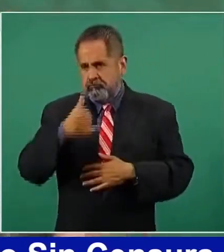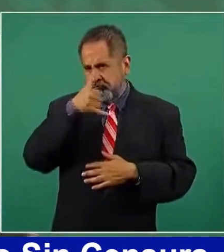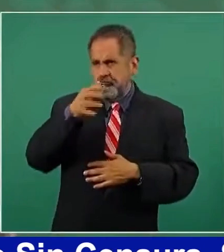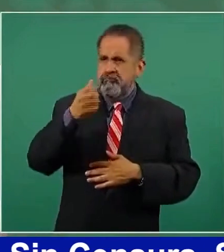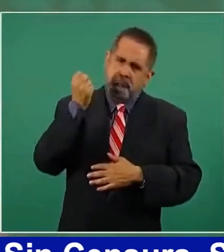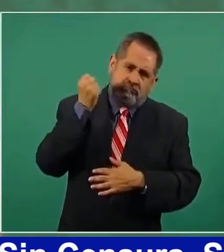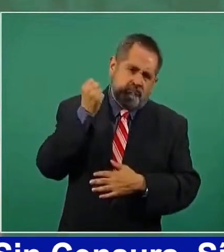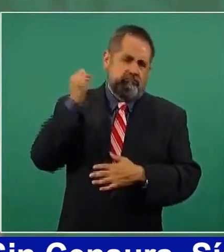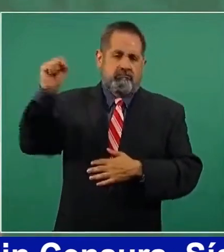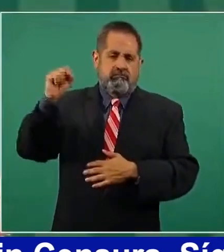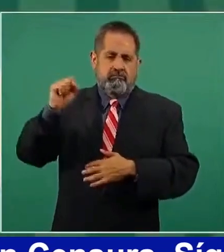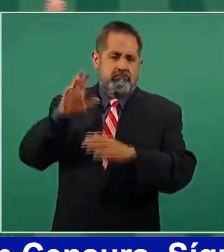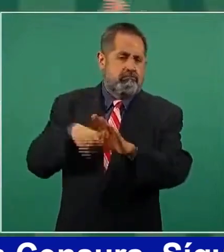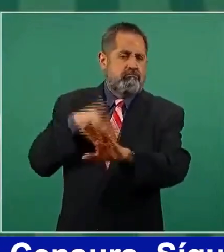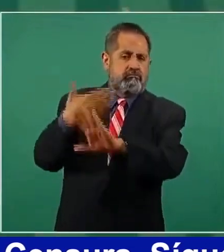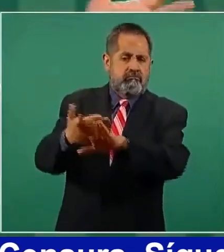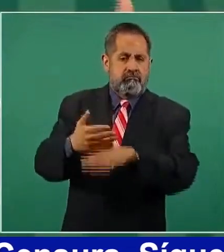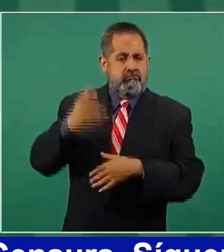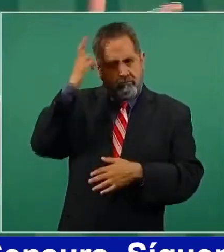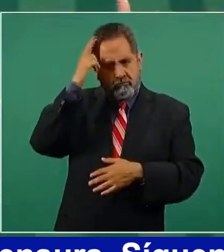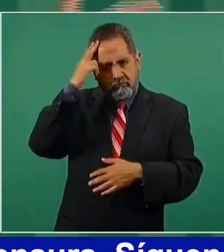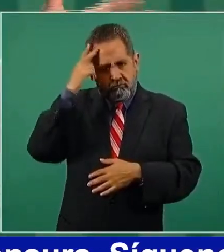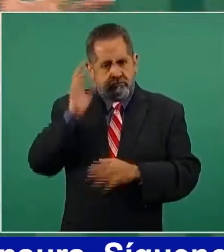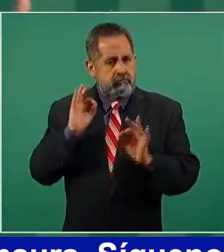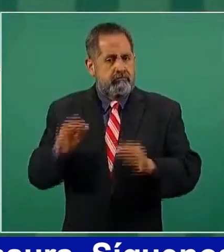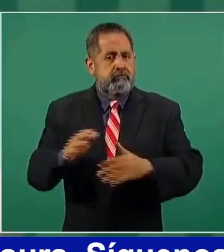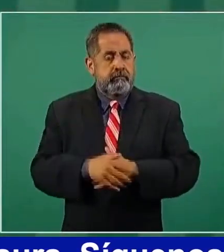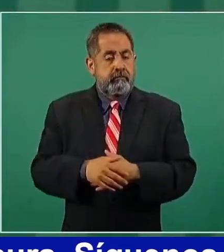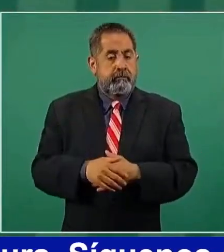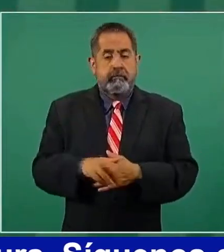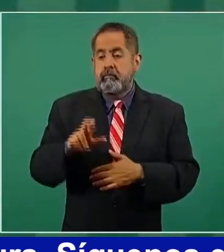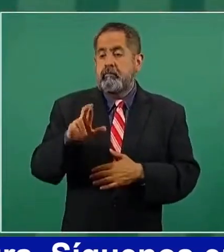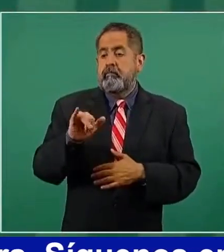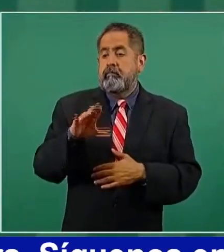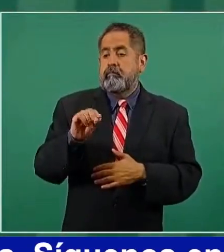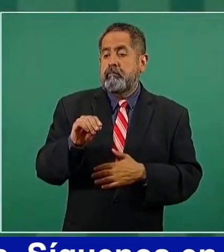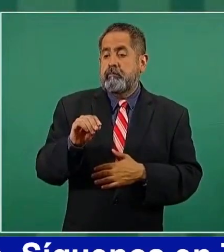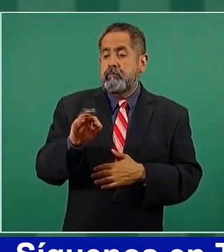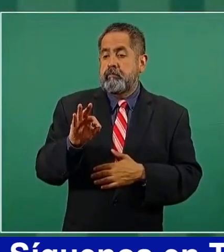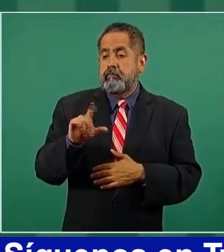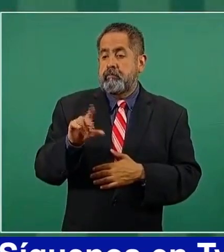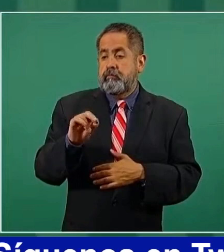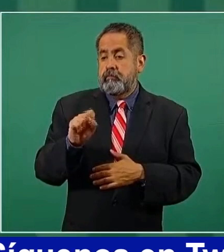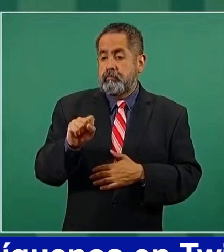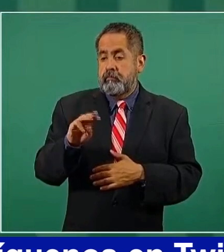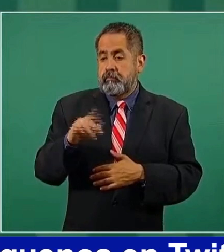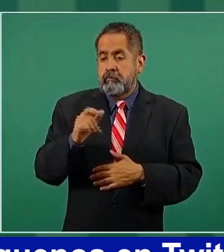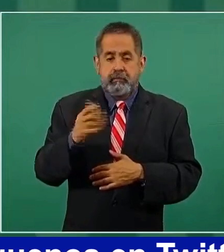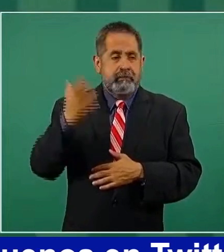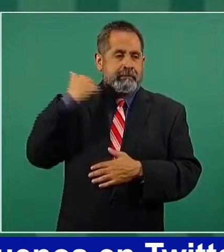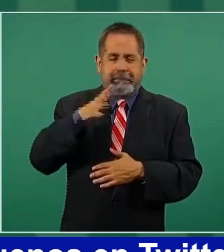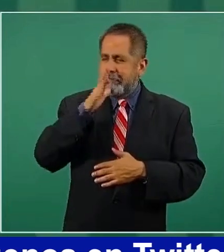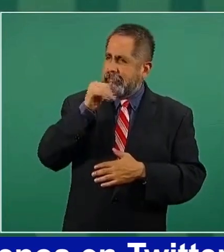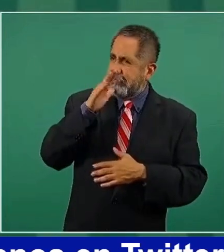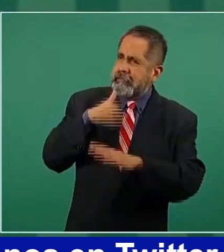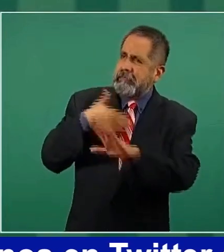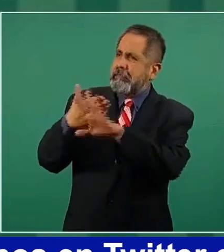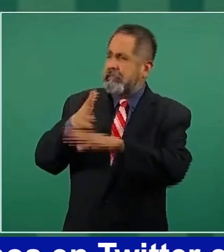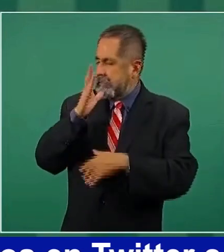contra de Porfirio Díaz. Ya Ricardo Flores Magón lo había intentado